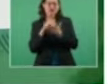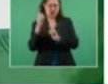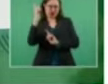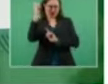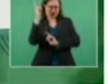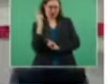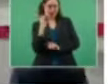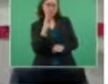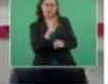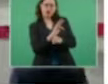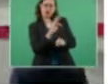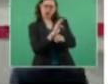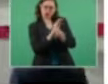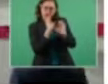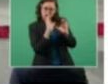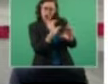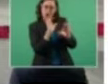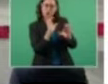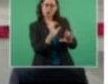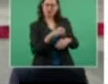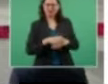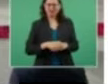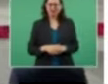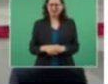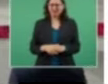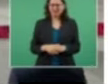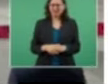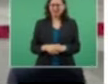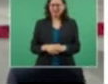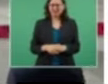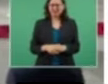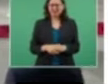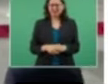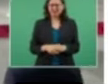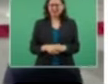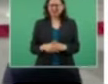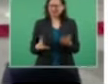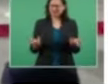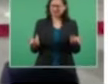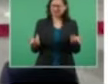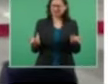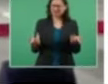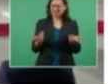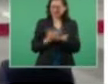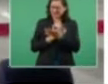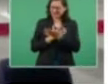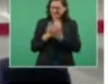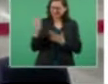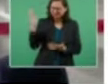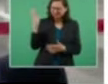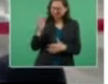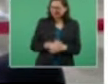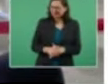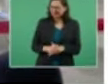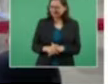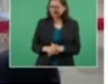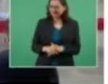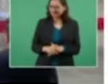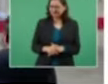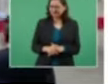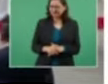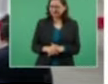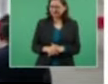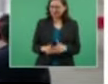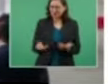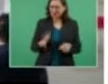problemas cruciales del país, como es la militarización creciente, la imparable violencia, el debilitamiento de los órganos autónomos,